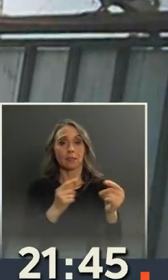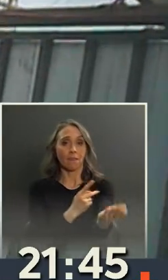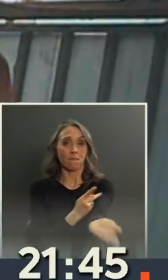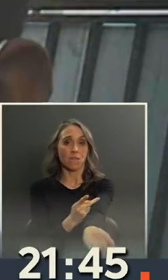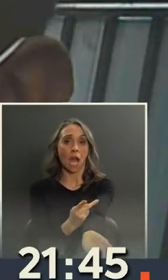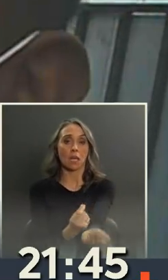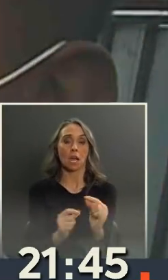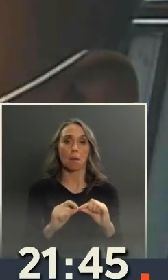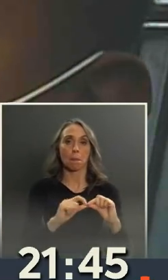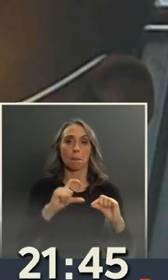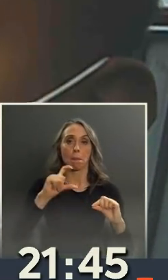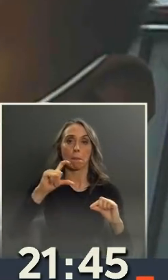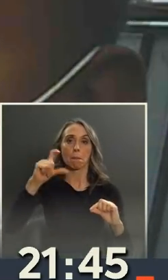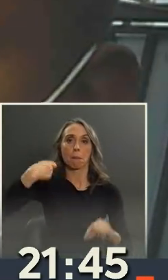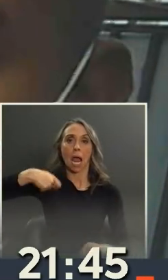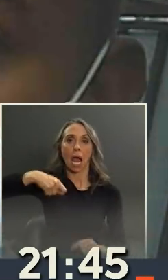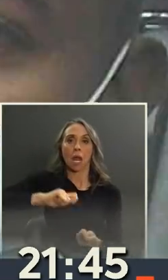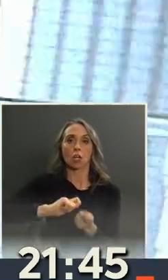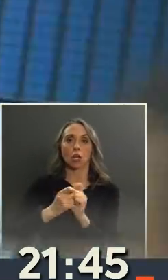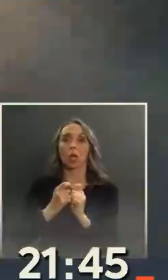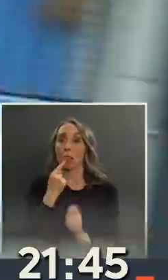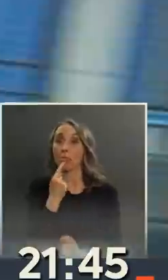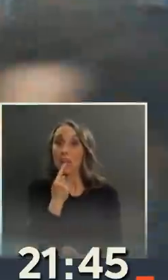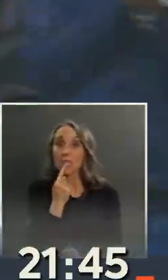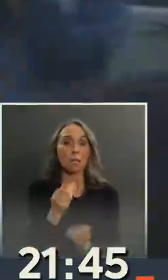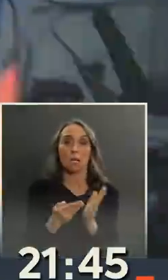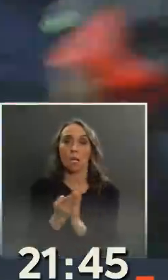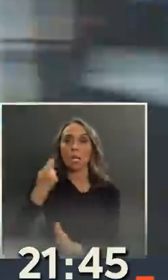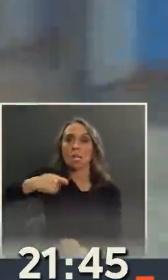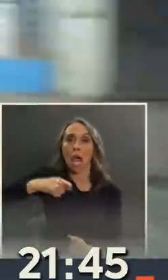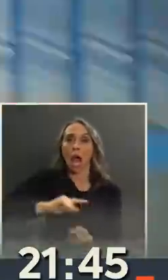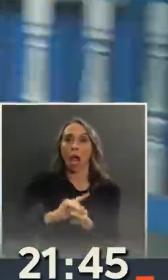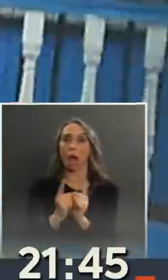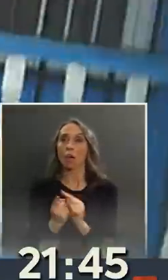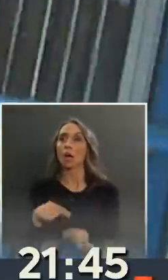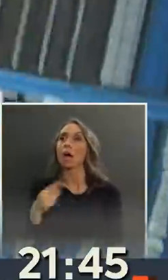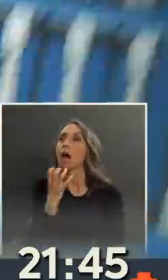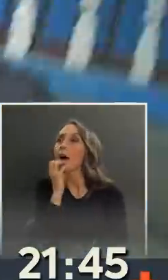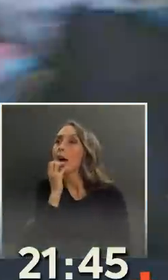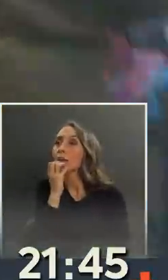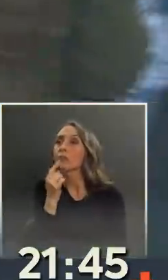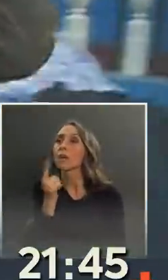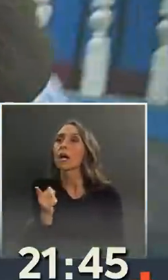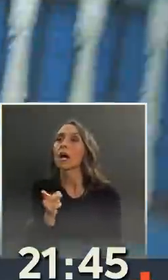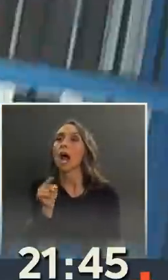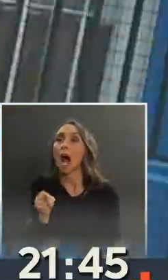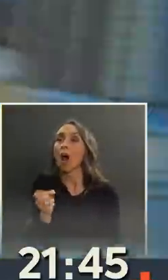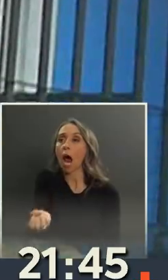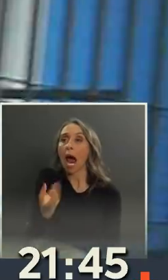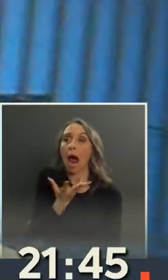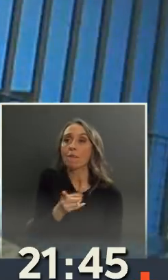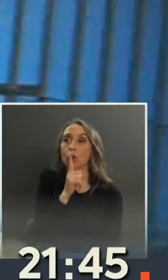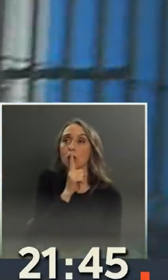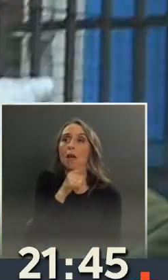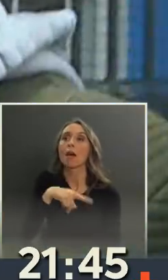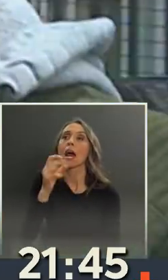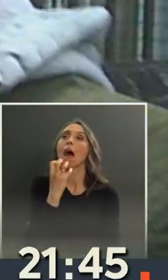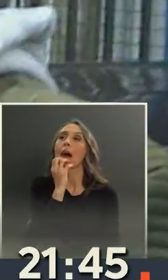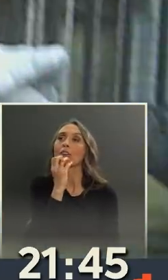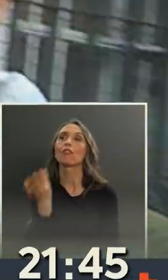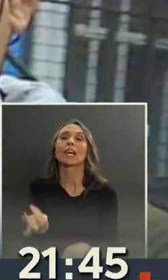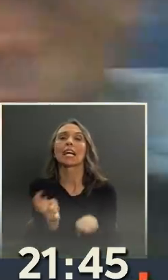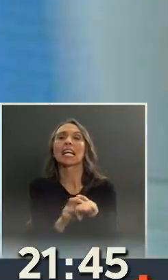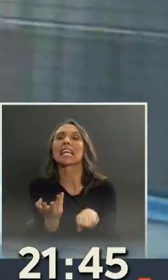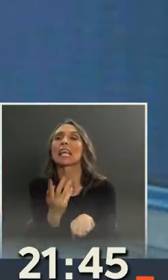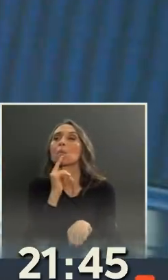va subiendo y cambiando. Santiago, Antofagasta, por favor, que hablen ahora para Antofagasta. ¿Antofagasta? ¿Y en qué es? ¿Qué transporte